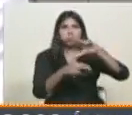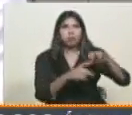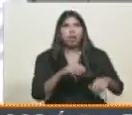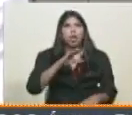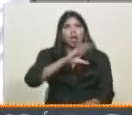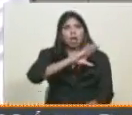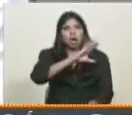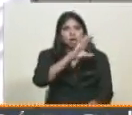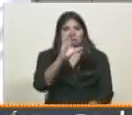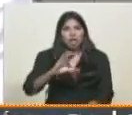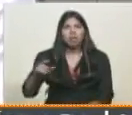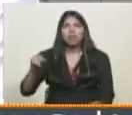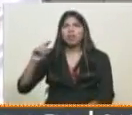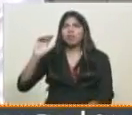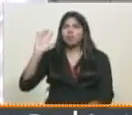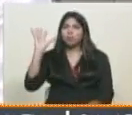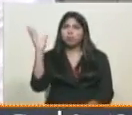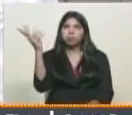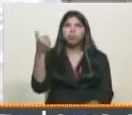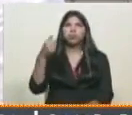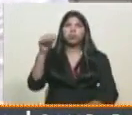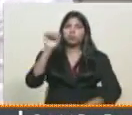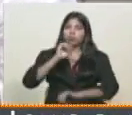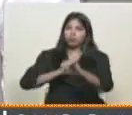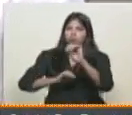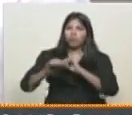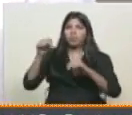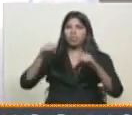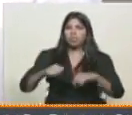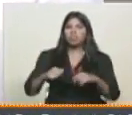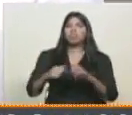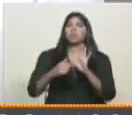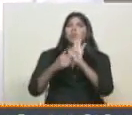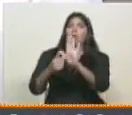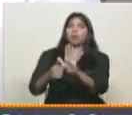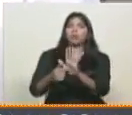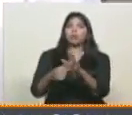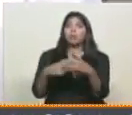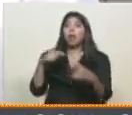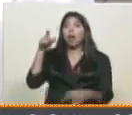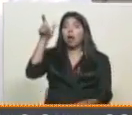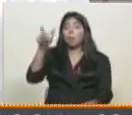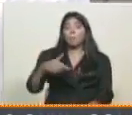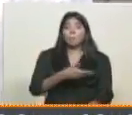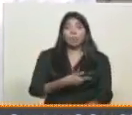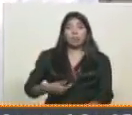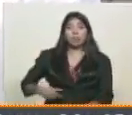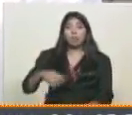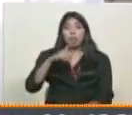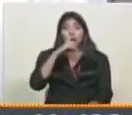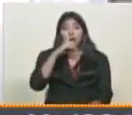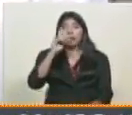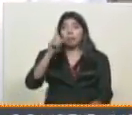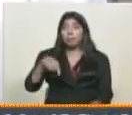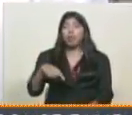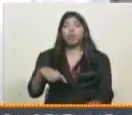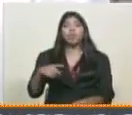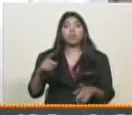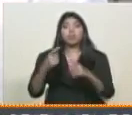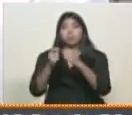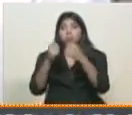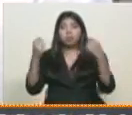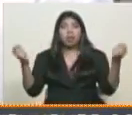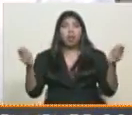cambio climático es decir hay un modelo venezolano que defender en el extranjero para eso está nicolás maduro están las vocerías están los medios alternativos de una batalla